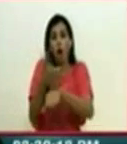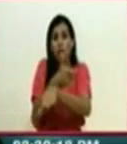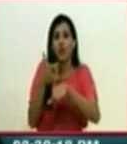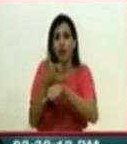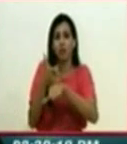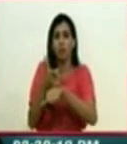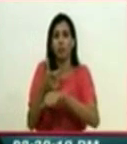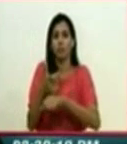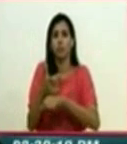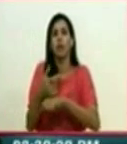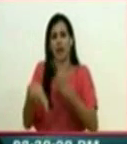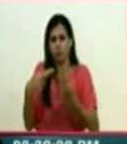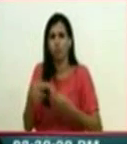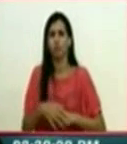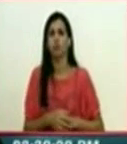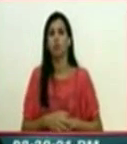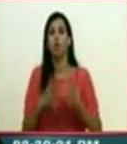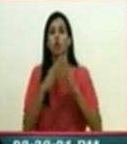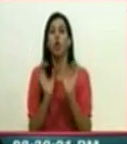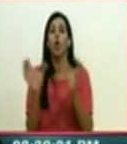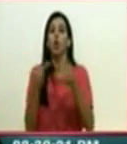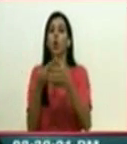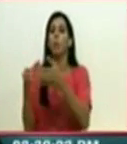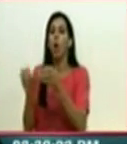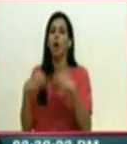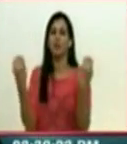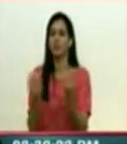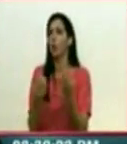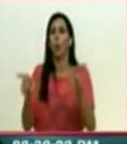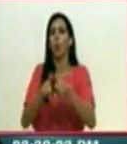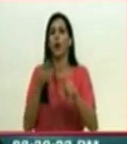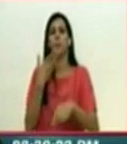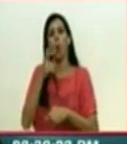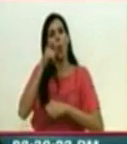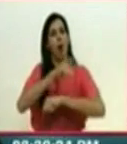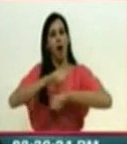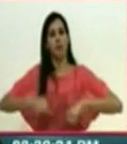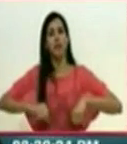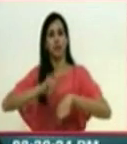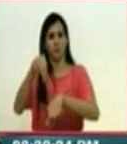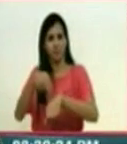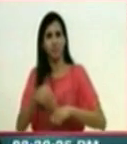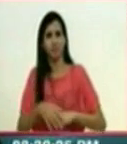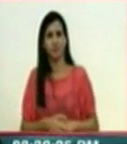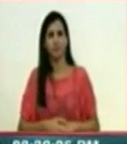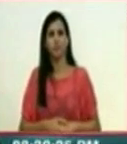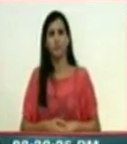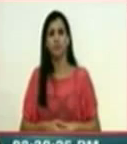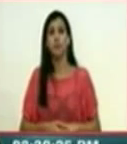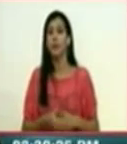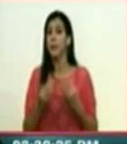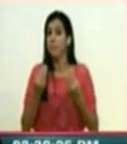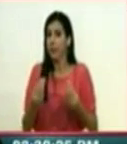revolución, a todos los cuerpos como la Guardia Nacional Bolivariana, ¿no? Para